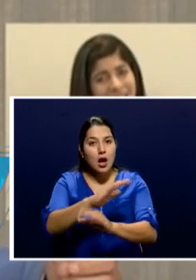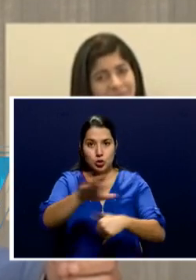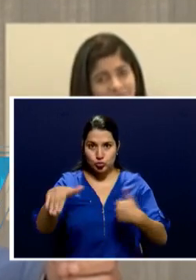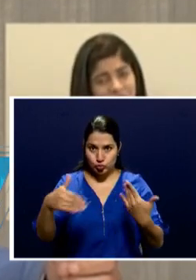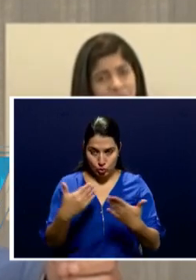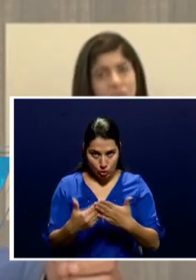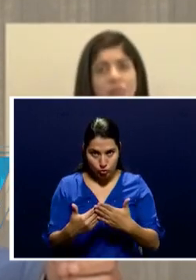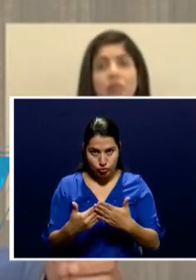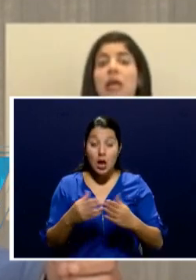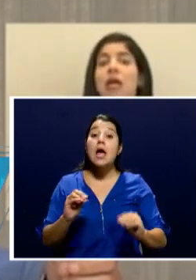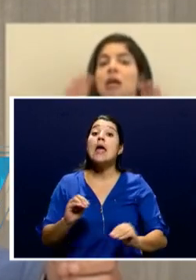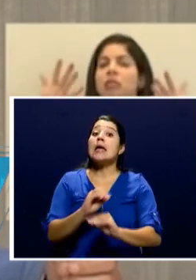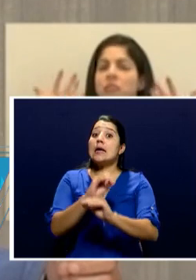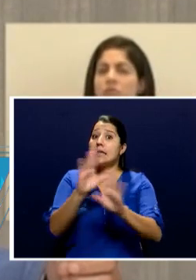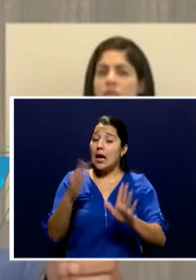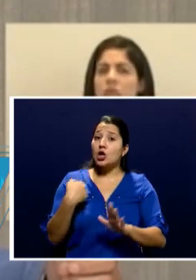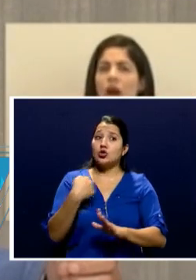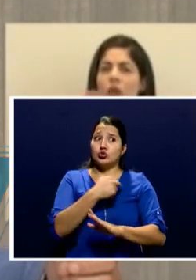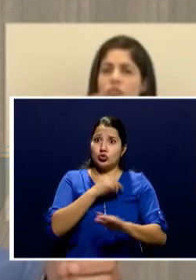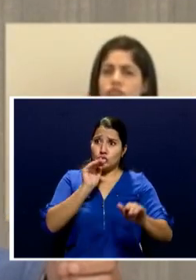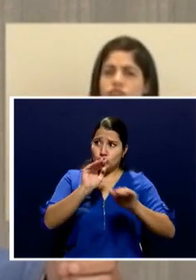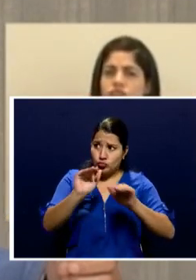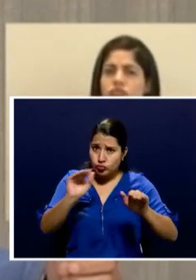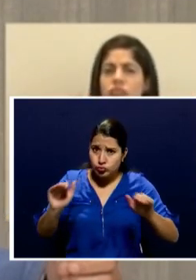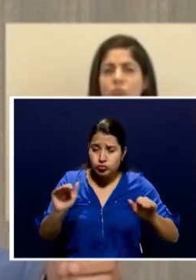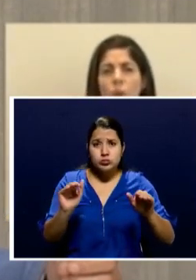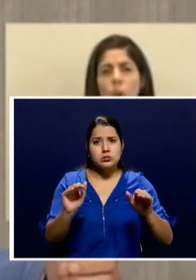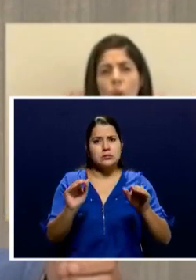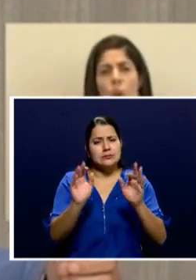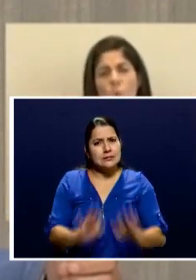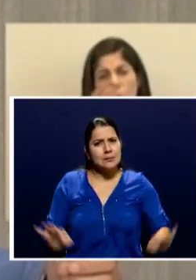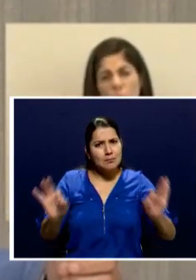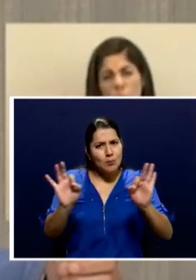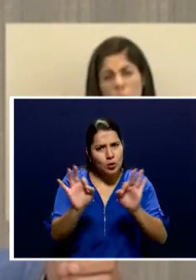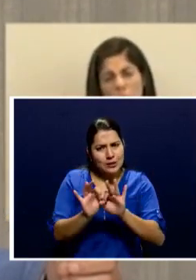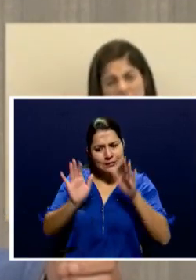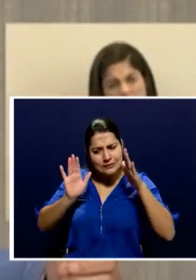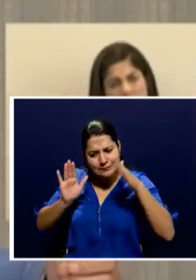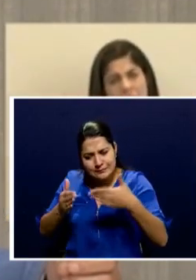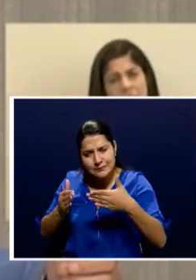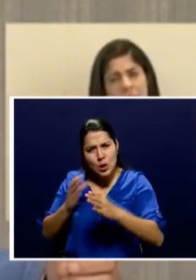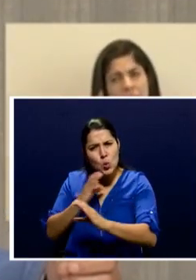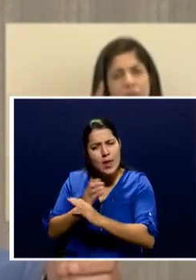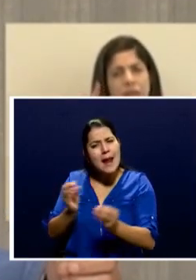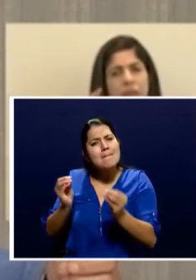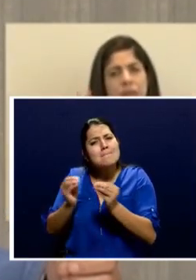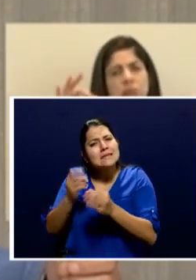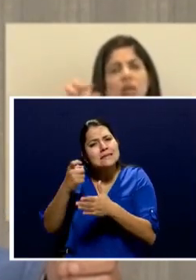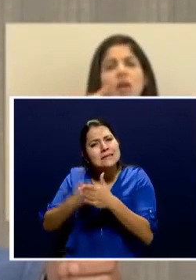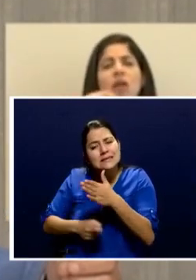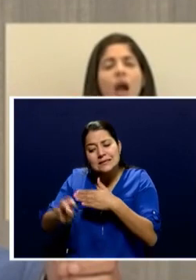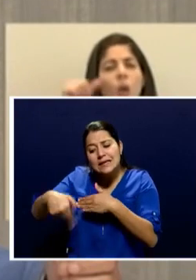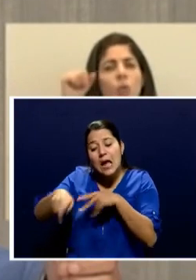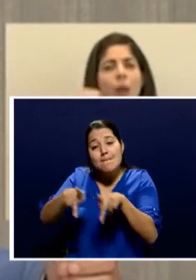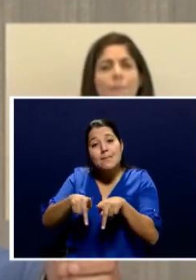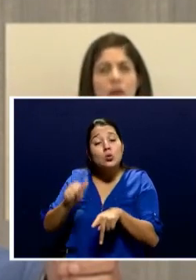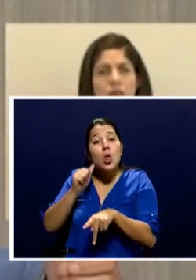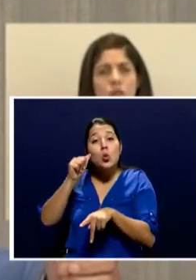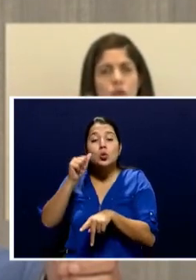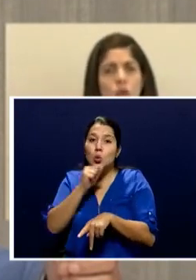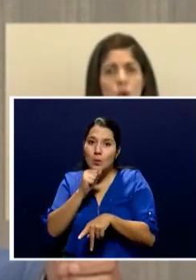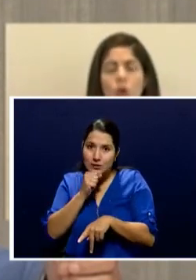Claro que hemos hecho un llamado muy importante a volcarnos en esa protección hacia la población adulta mayor, la cual